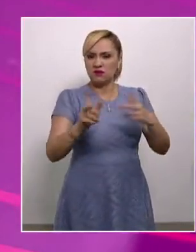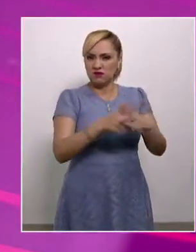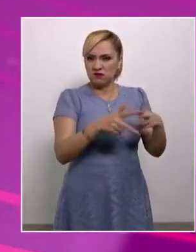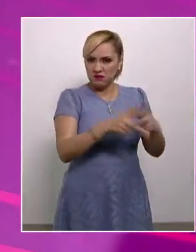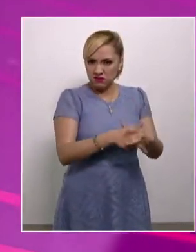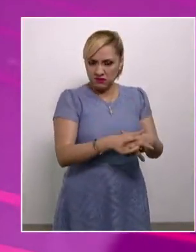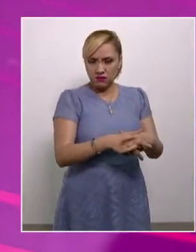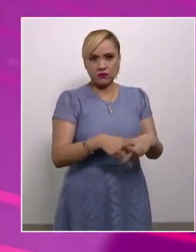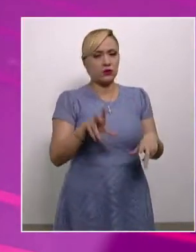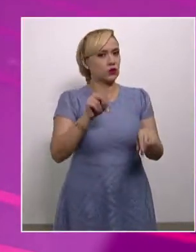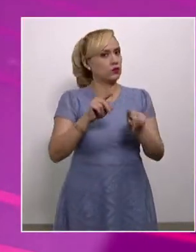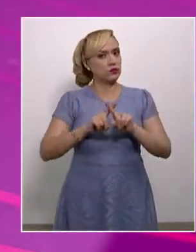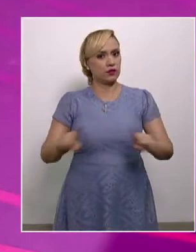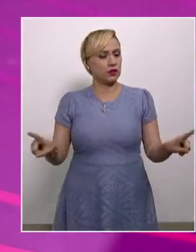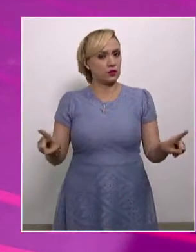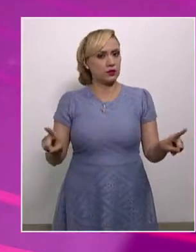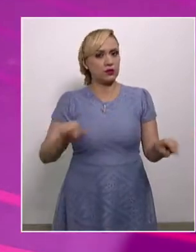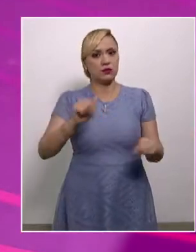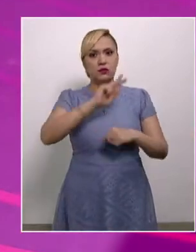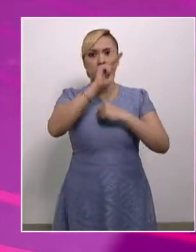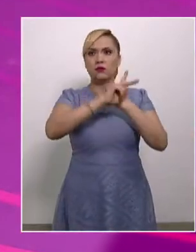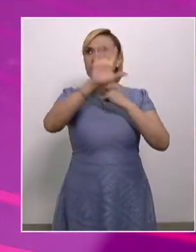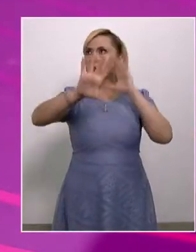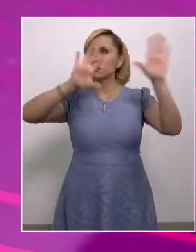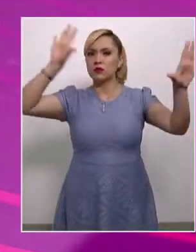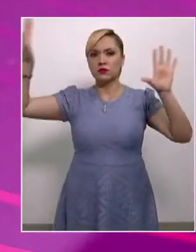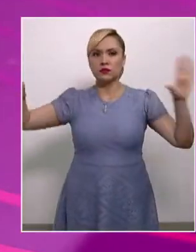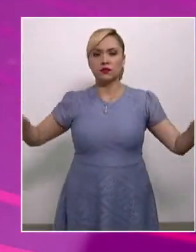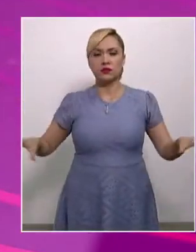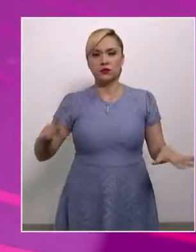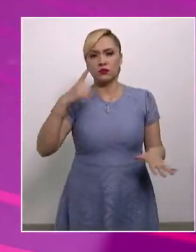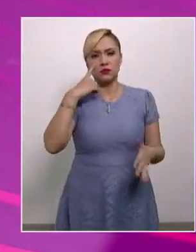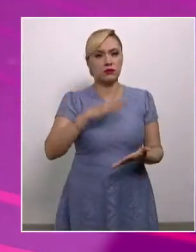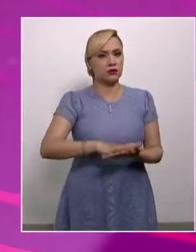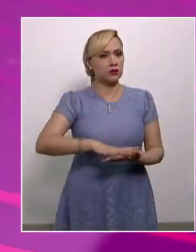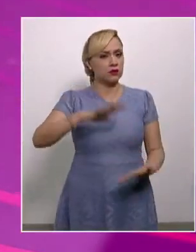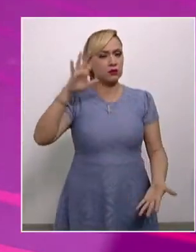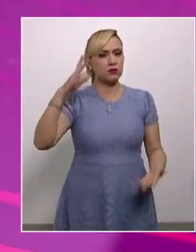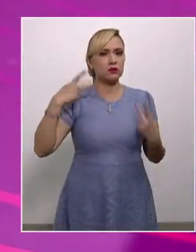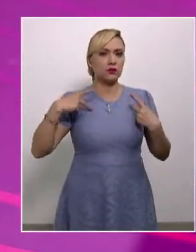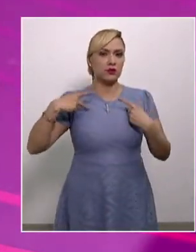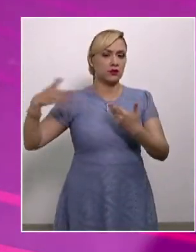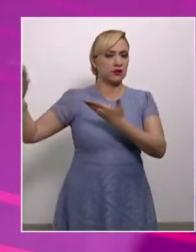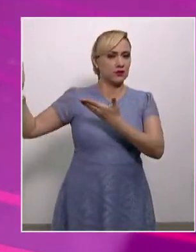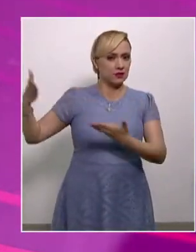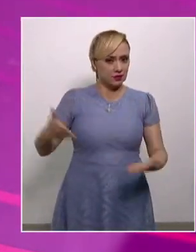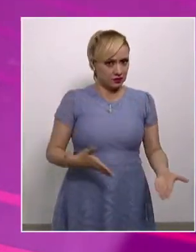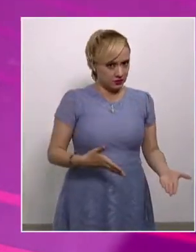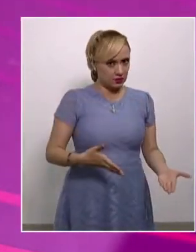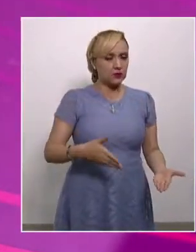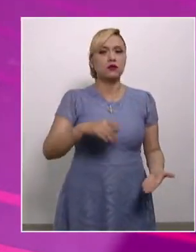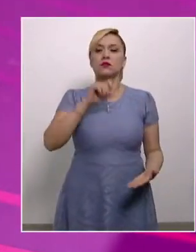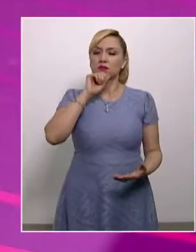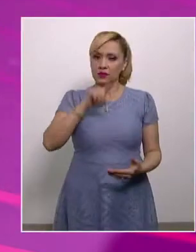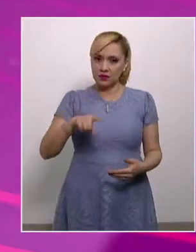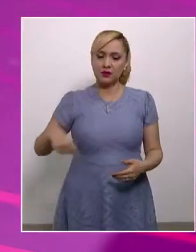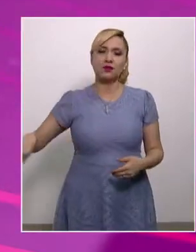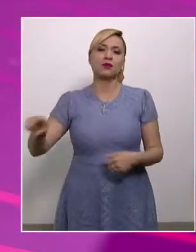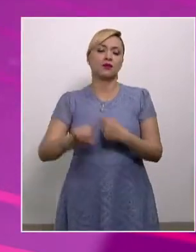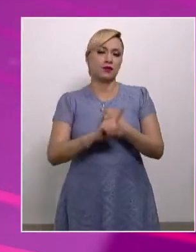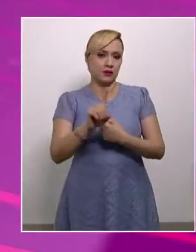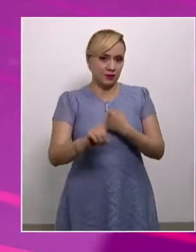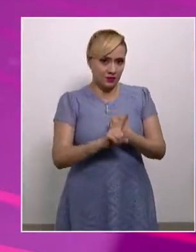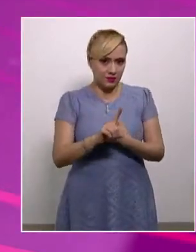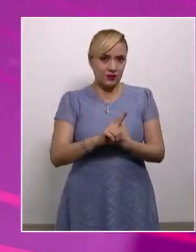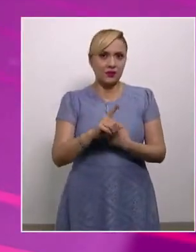es distinto de lo que pasa en otros países del mundo, es decir, los países de Centroamérica, que es de donde más viene la población que viene en tránsito, también trae estos